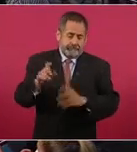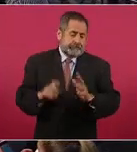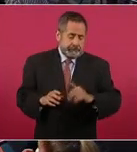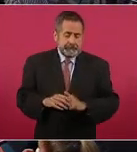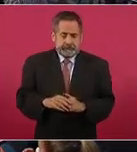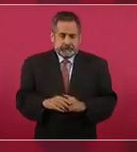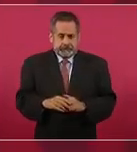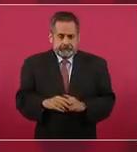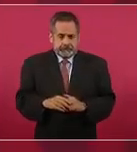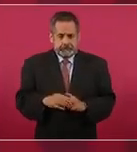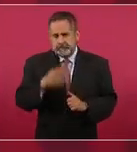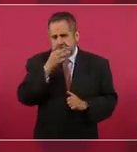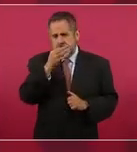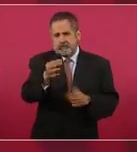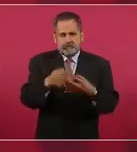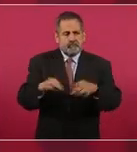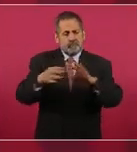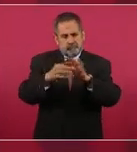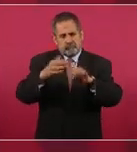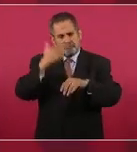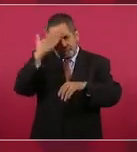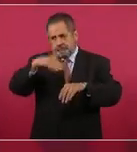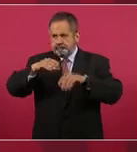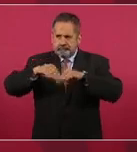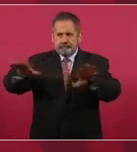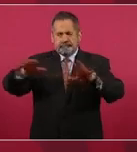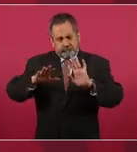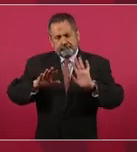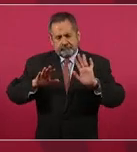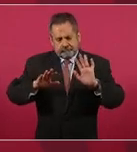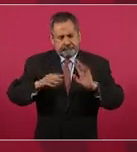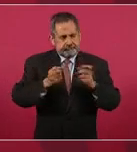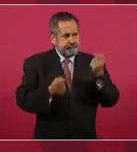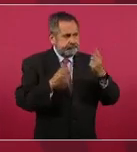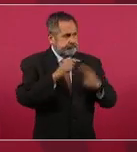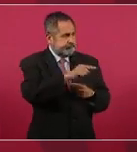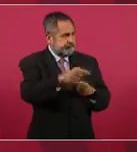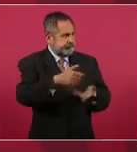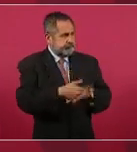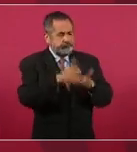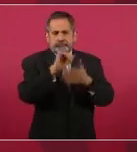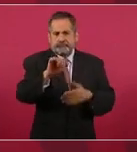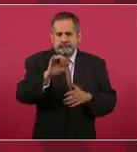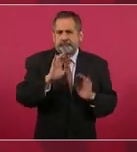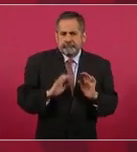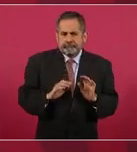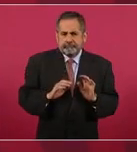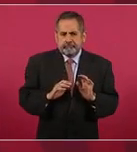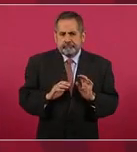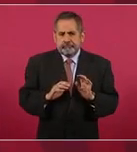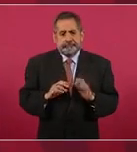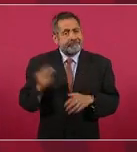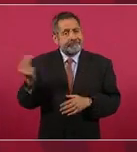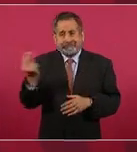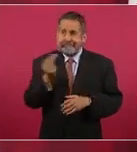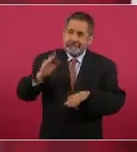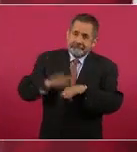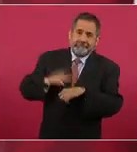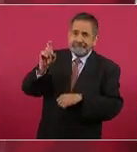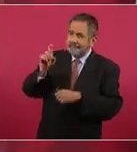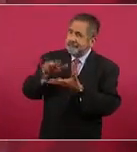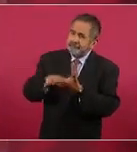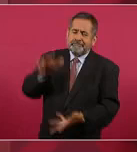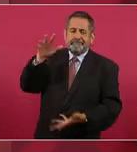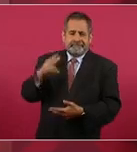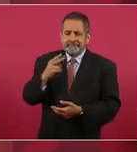eso es importante que se sepa, que es muchísimo más lo que se requiere para